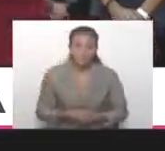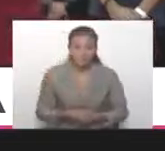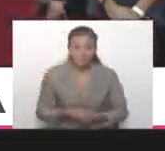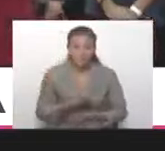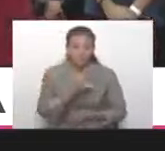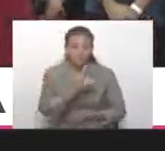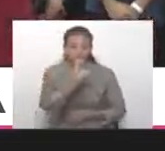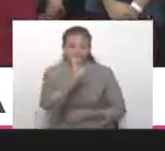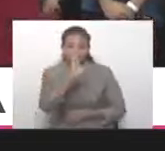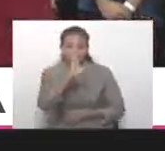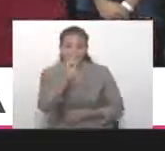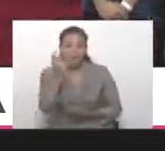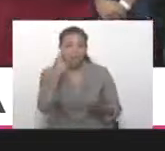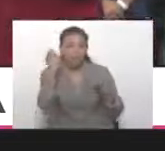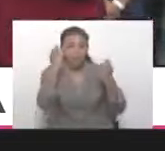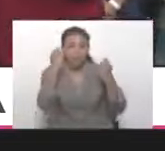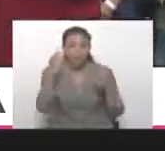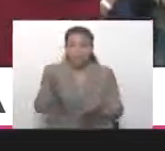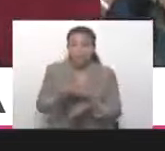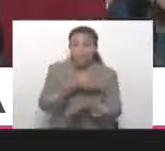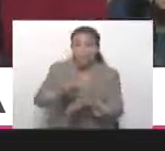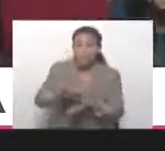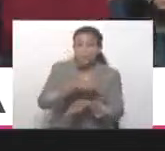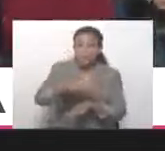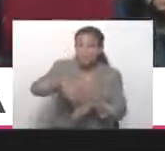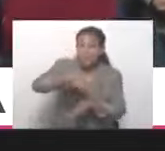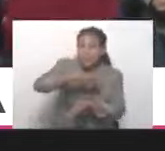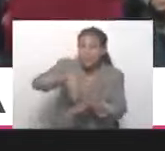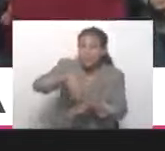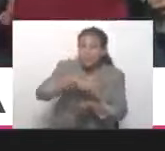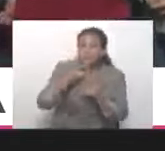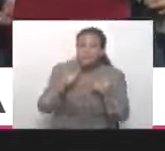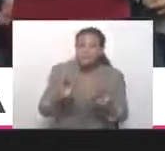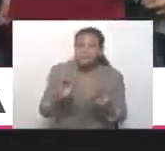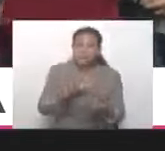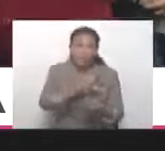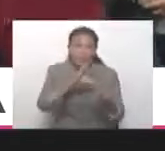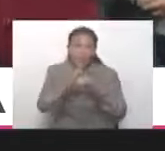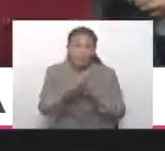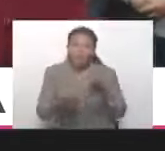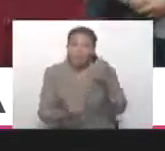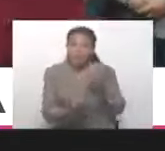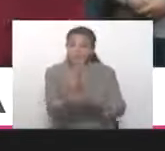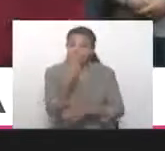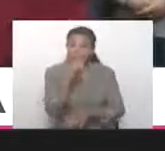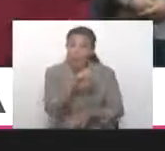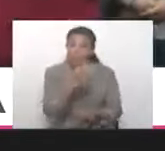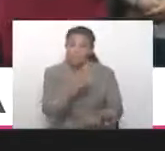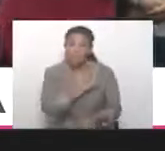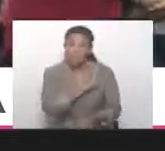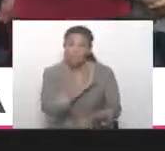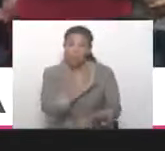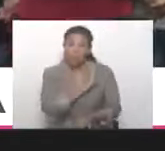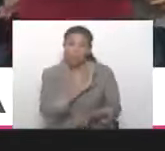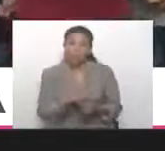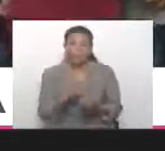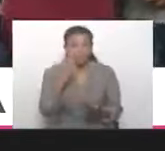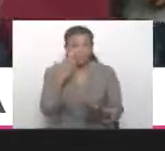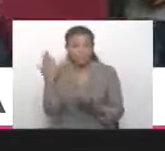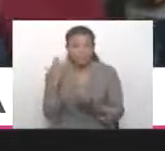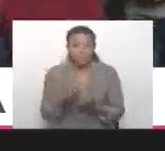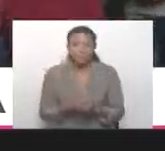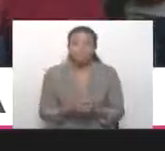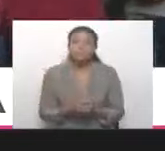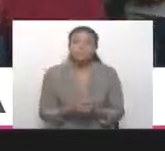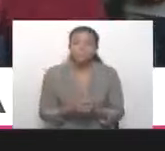Escalona, tú sabes que es un gran promotor musical. Hola. Un gran promotor cultural, fundador de Corazón Llanero.